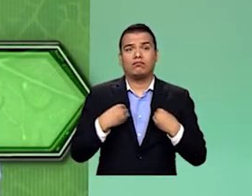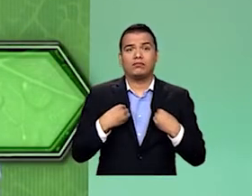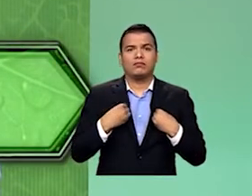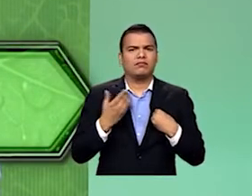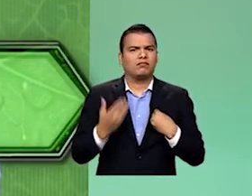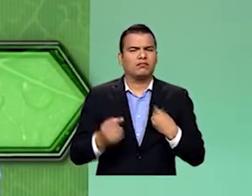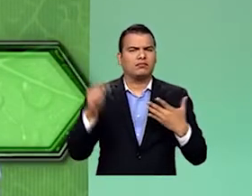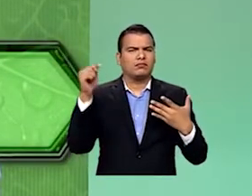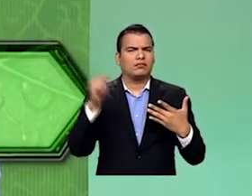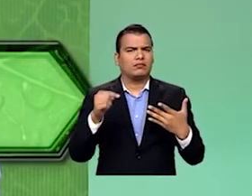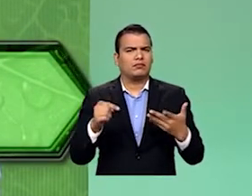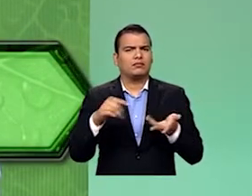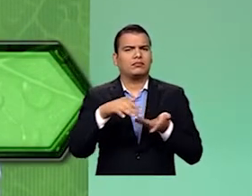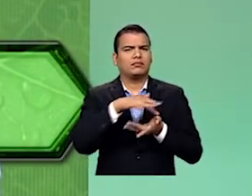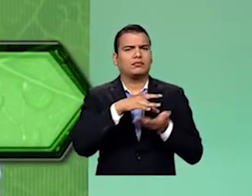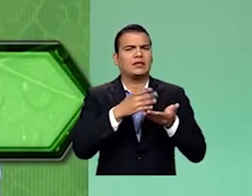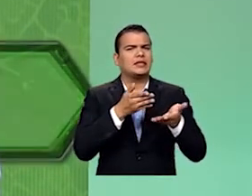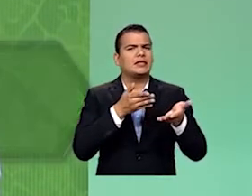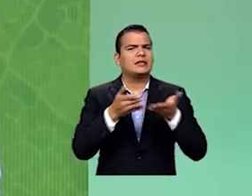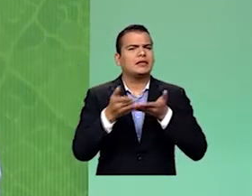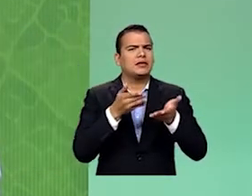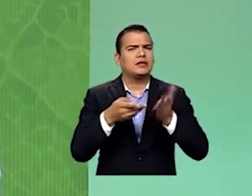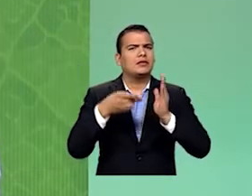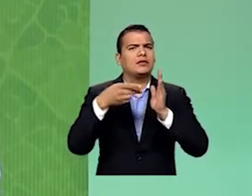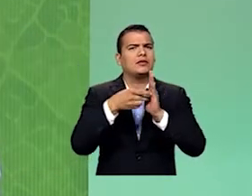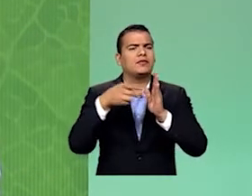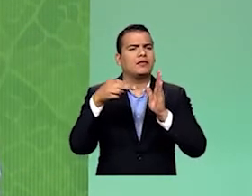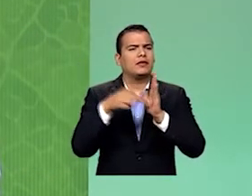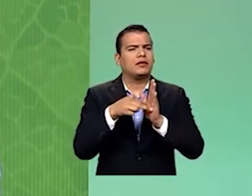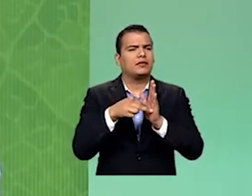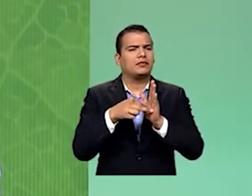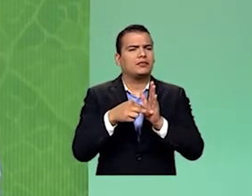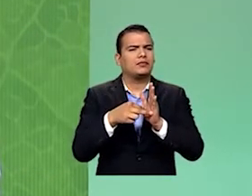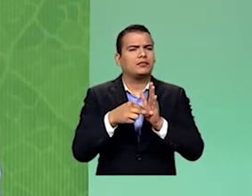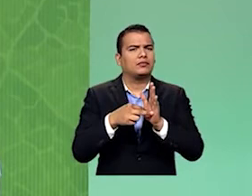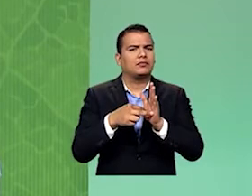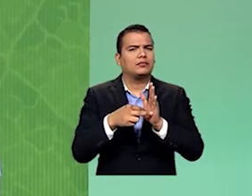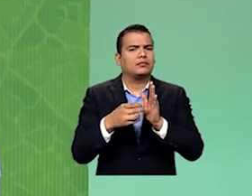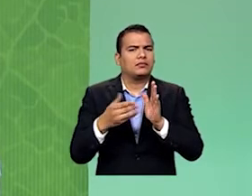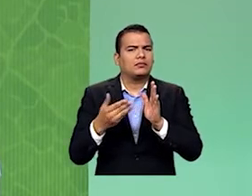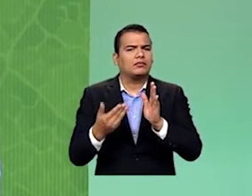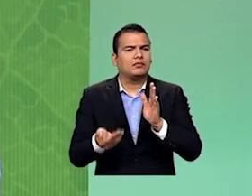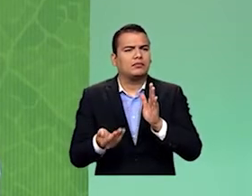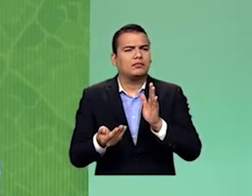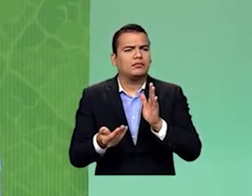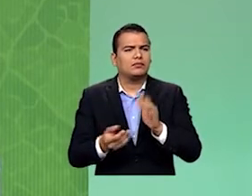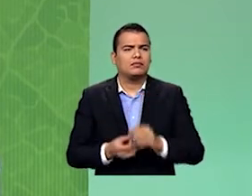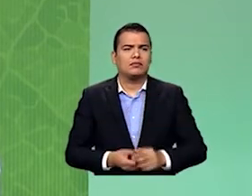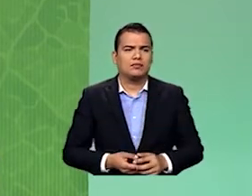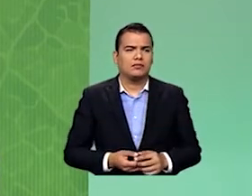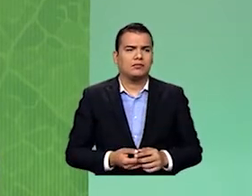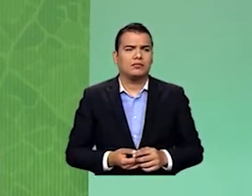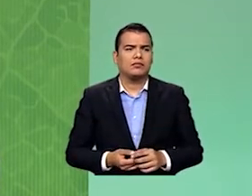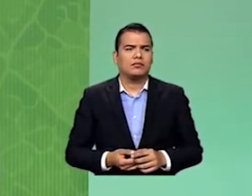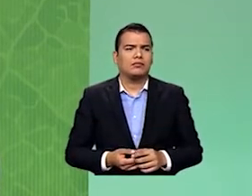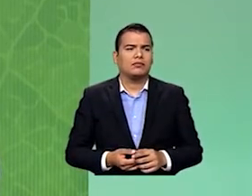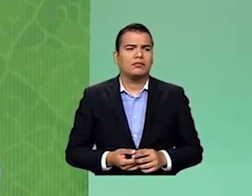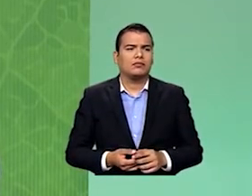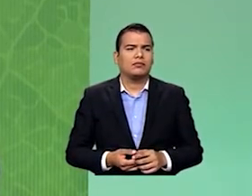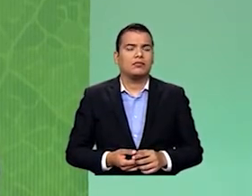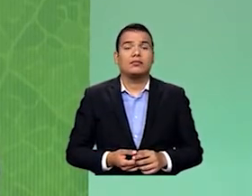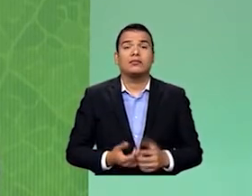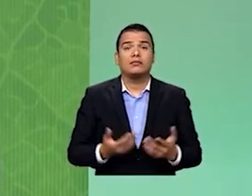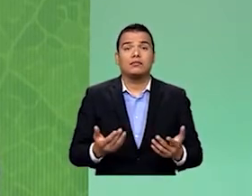ecosistémicos que proveen, que sustentan y que mantienen la sociedad en la cual